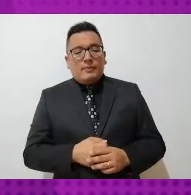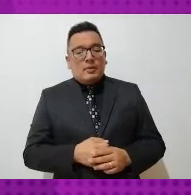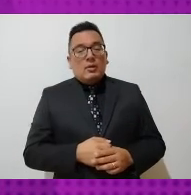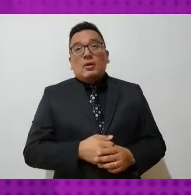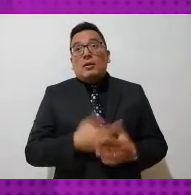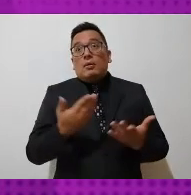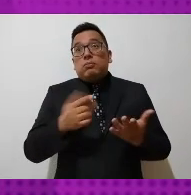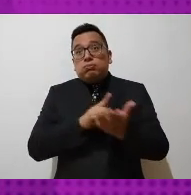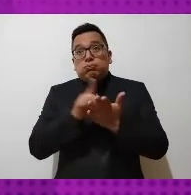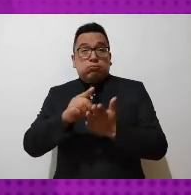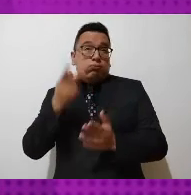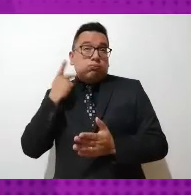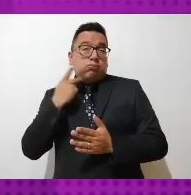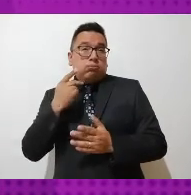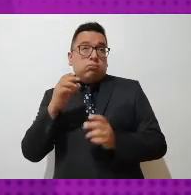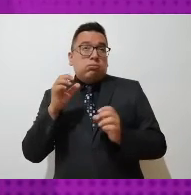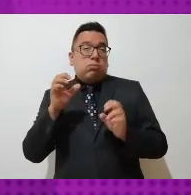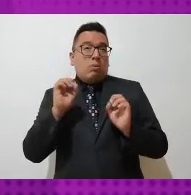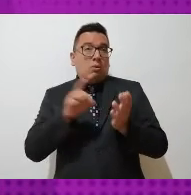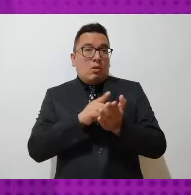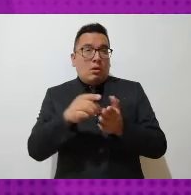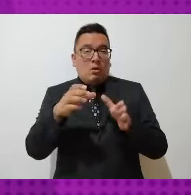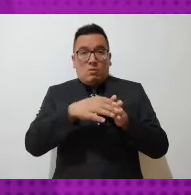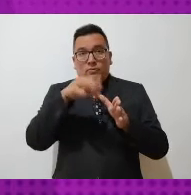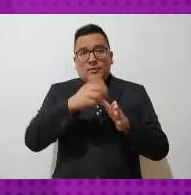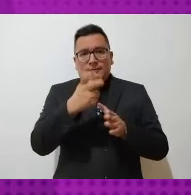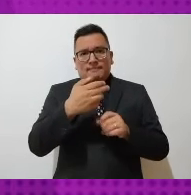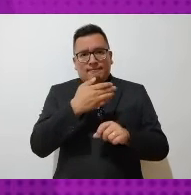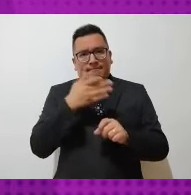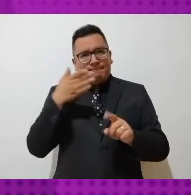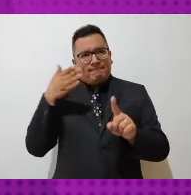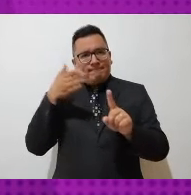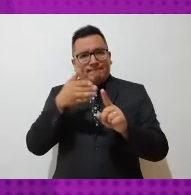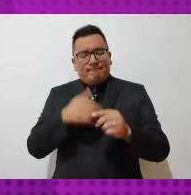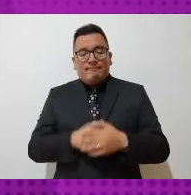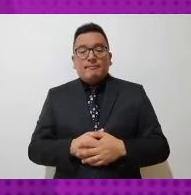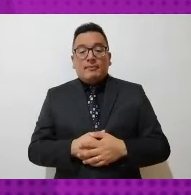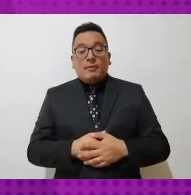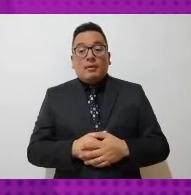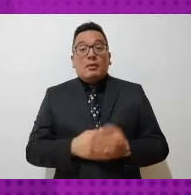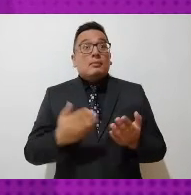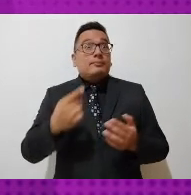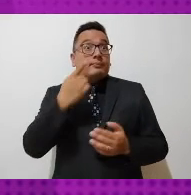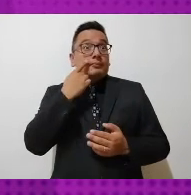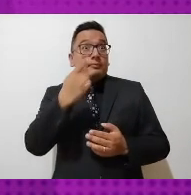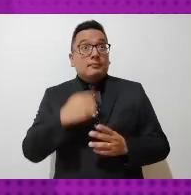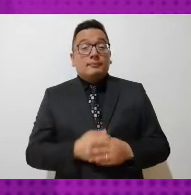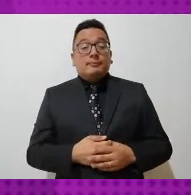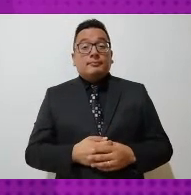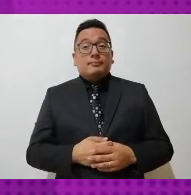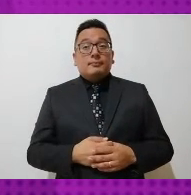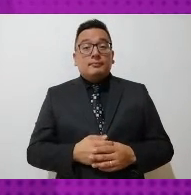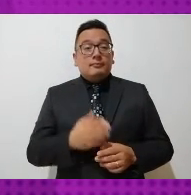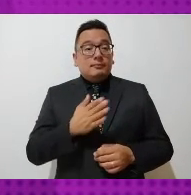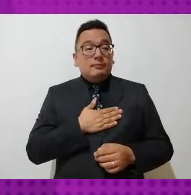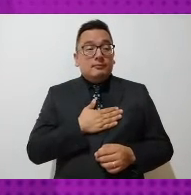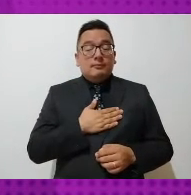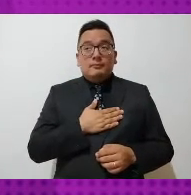de los derechos político-electorales de las personas. Y aquí, si me permites, Oscar, hacer un comentario. Yo he